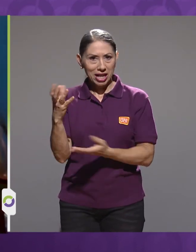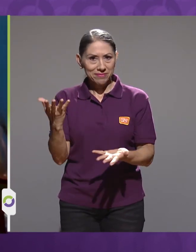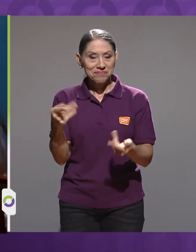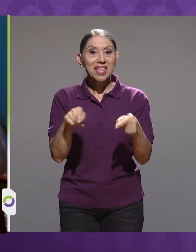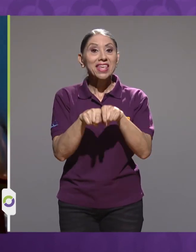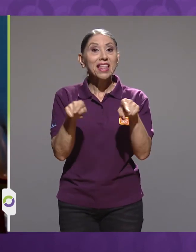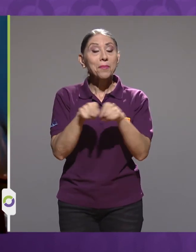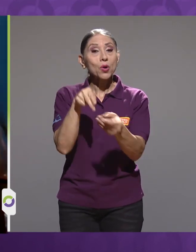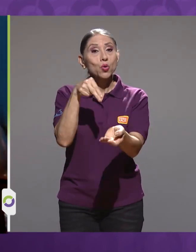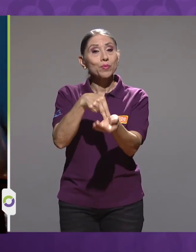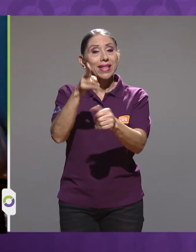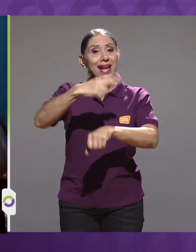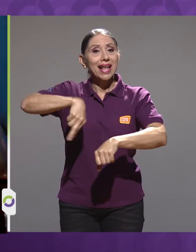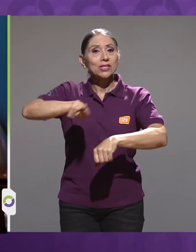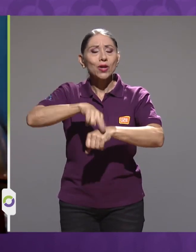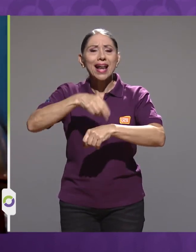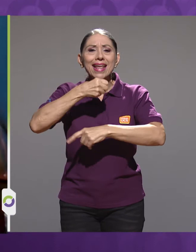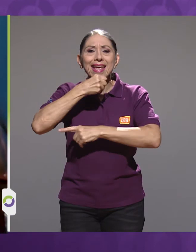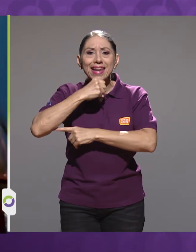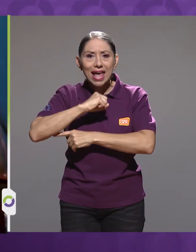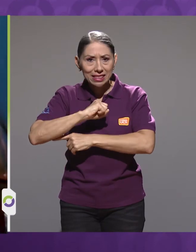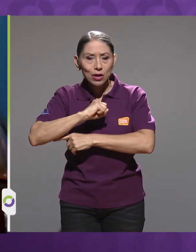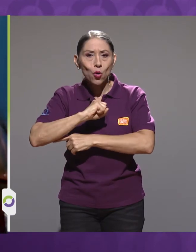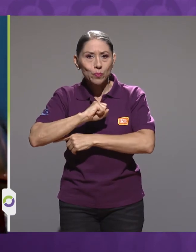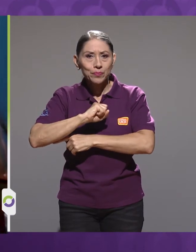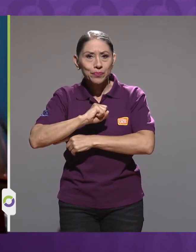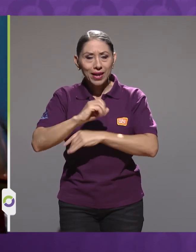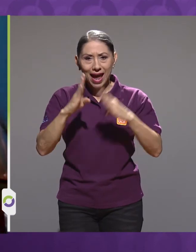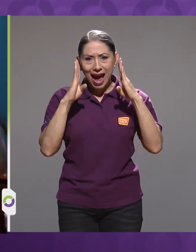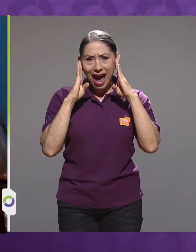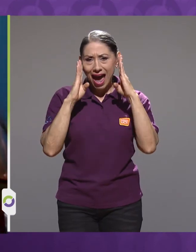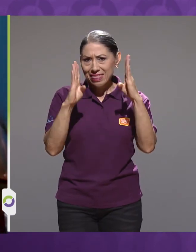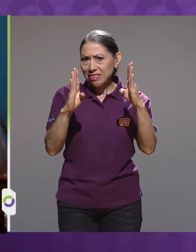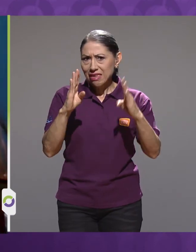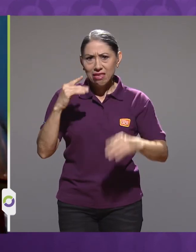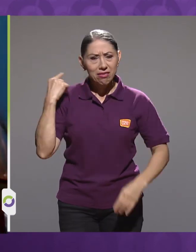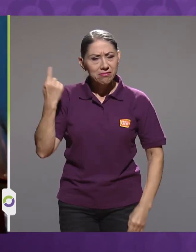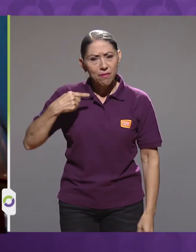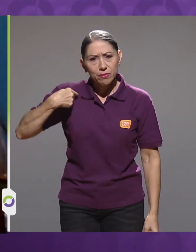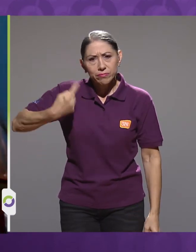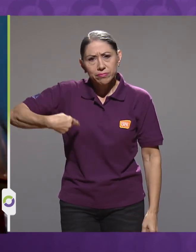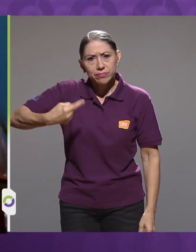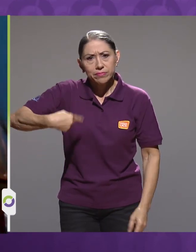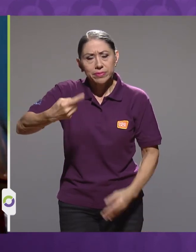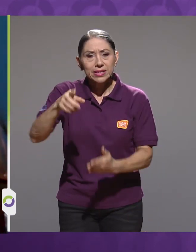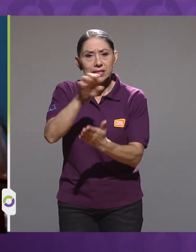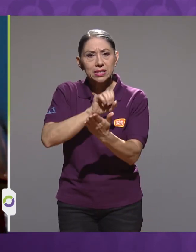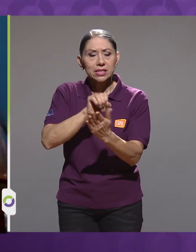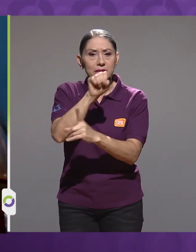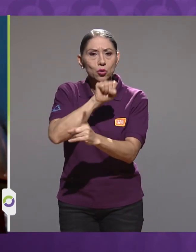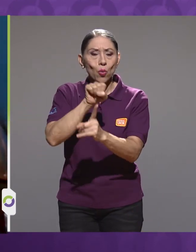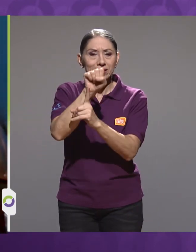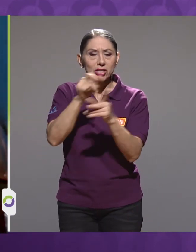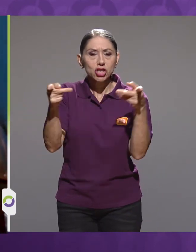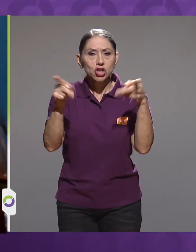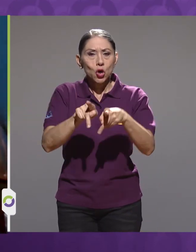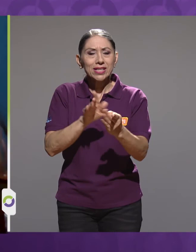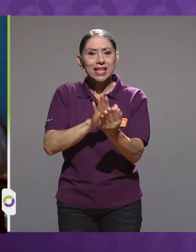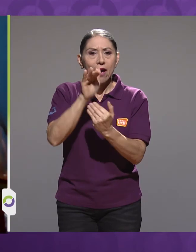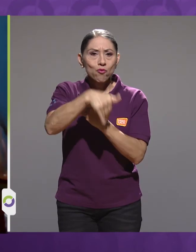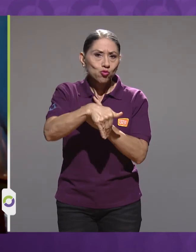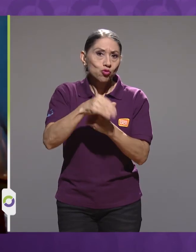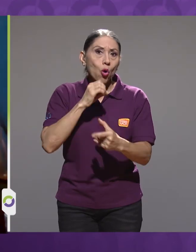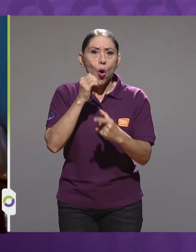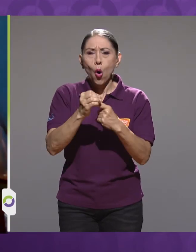Seguro Social, y también el Hospital Nacional Geriátrico, que atiende de manera constante situaciones de abuso y